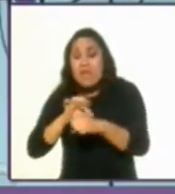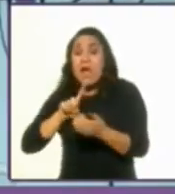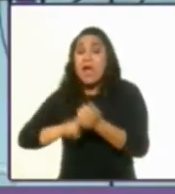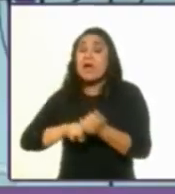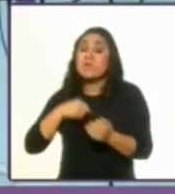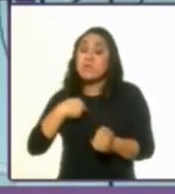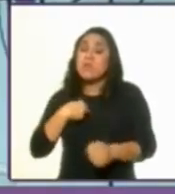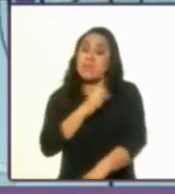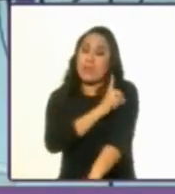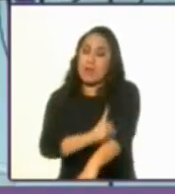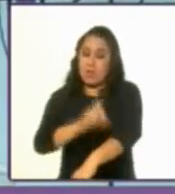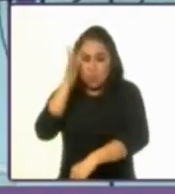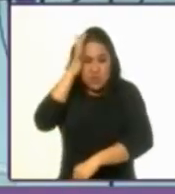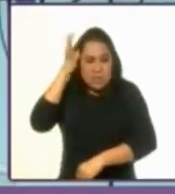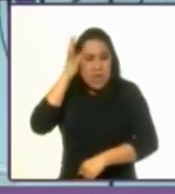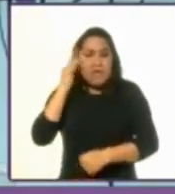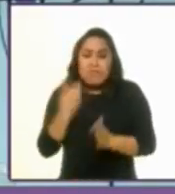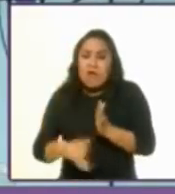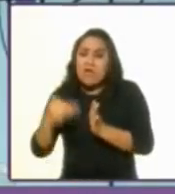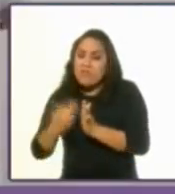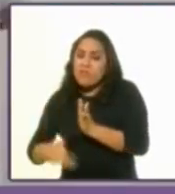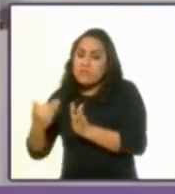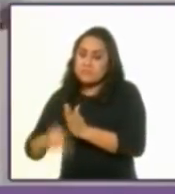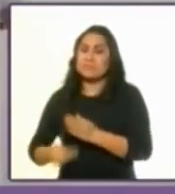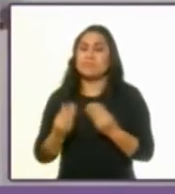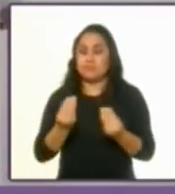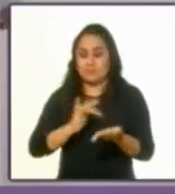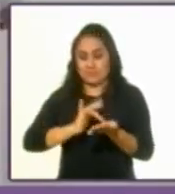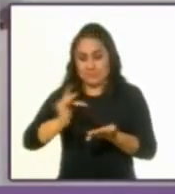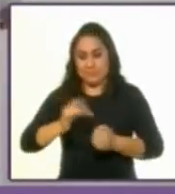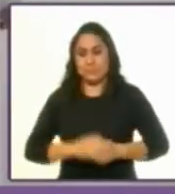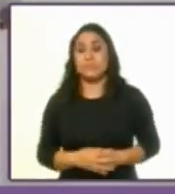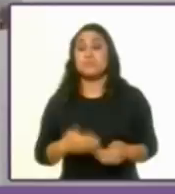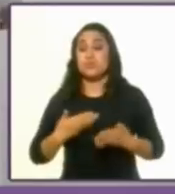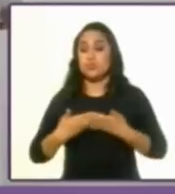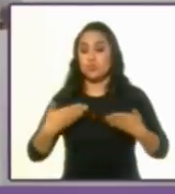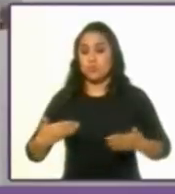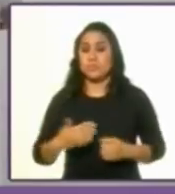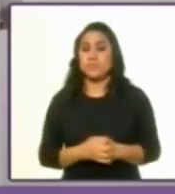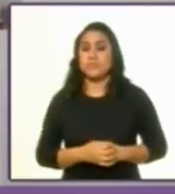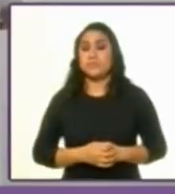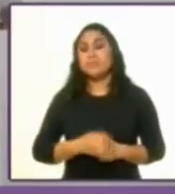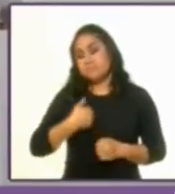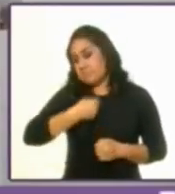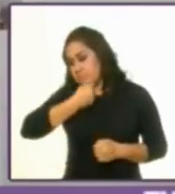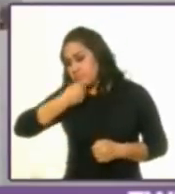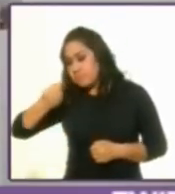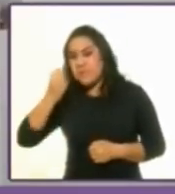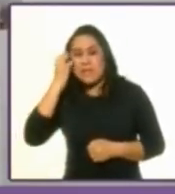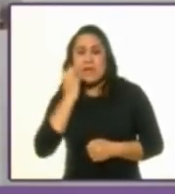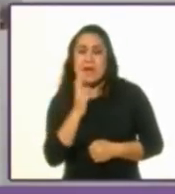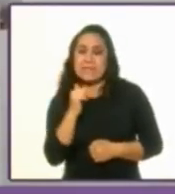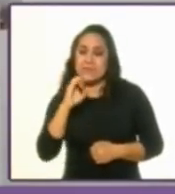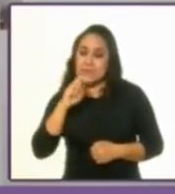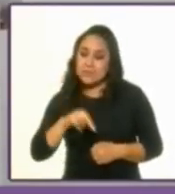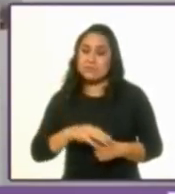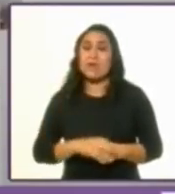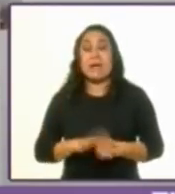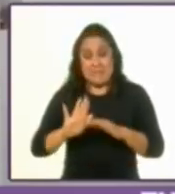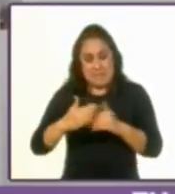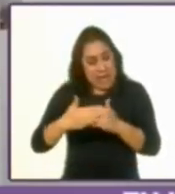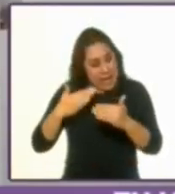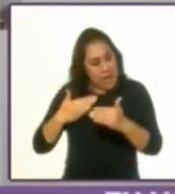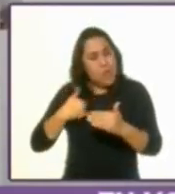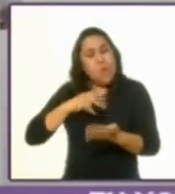delegación cuauhtémoc muchas gracias muy bien le doy la palabra marco rascón per antes insisto